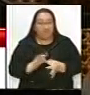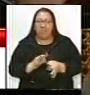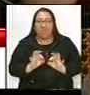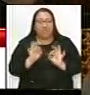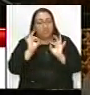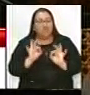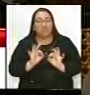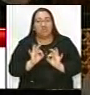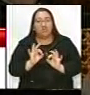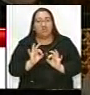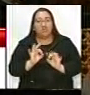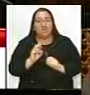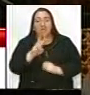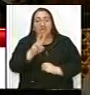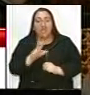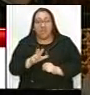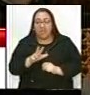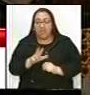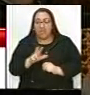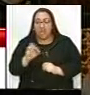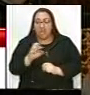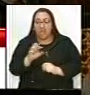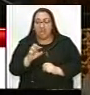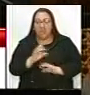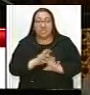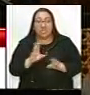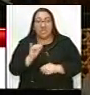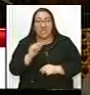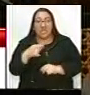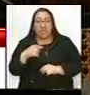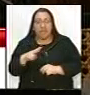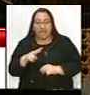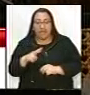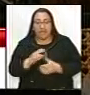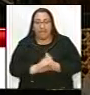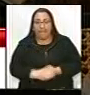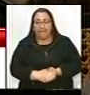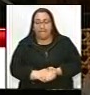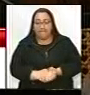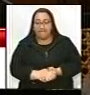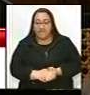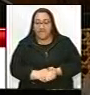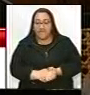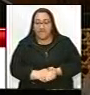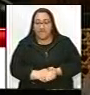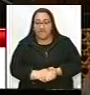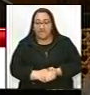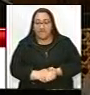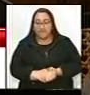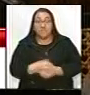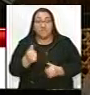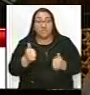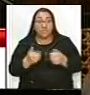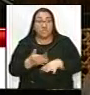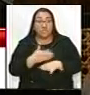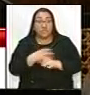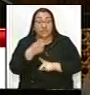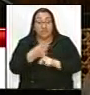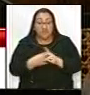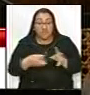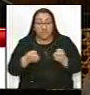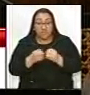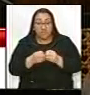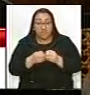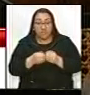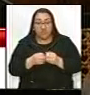es 23 dólares y nieve por megas a lo cual se suma o se